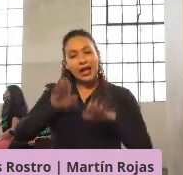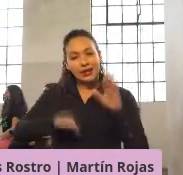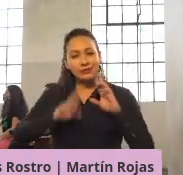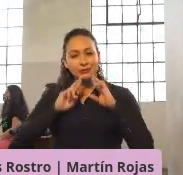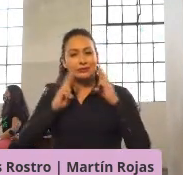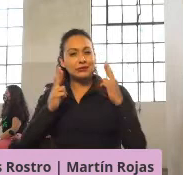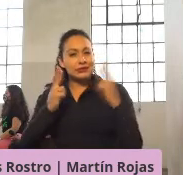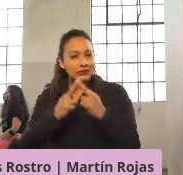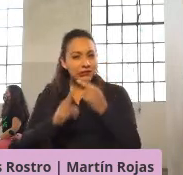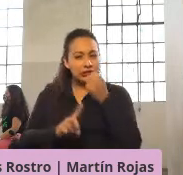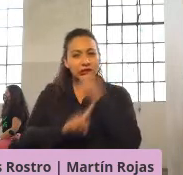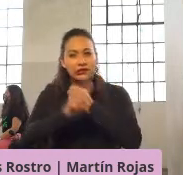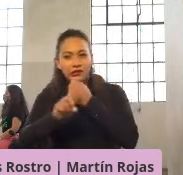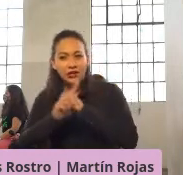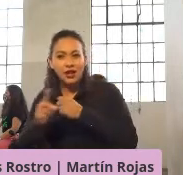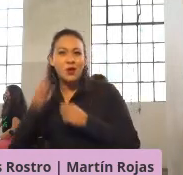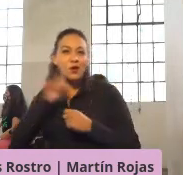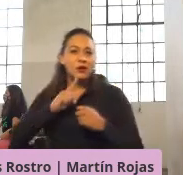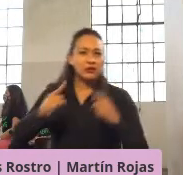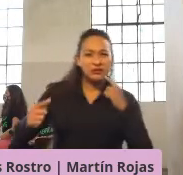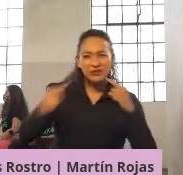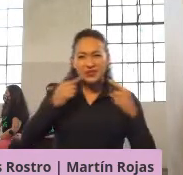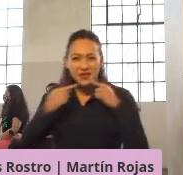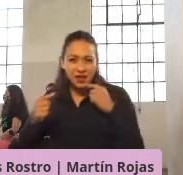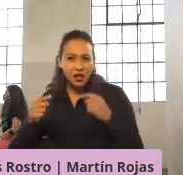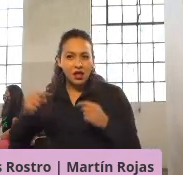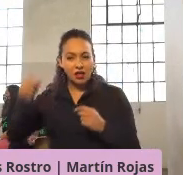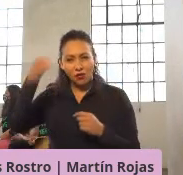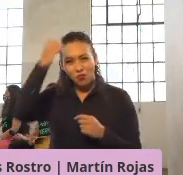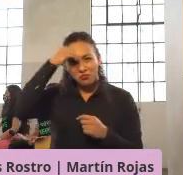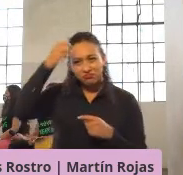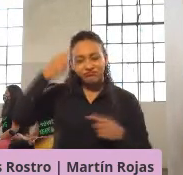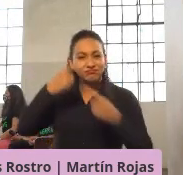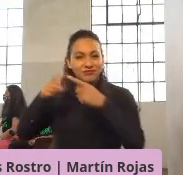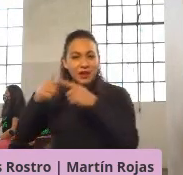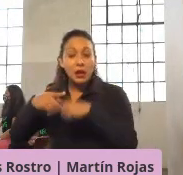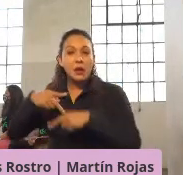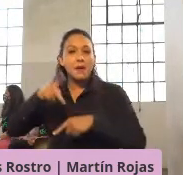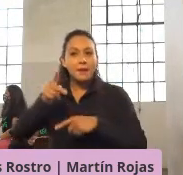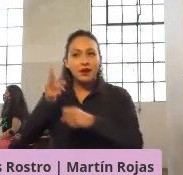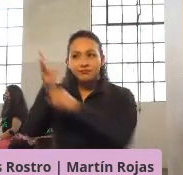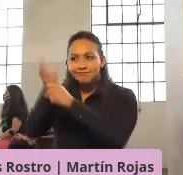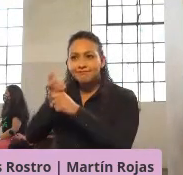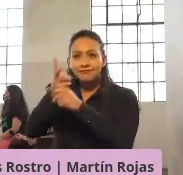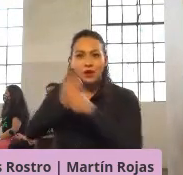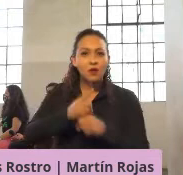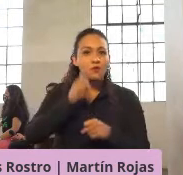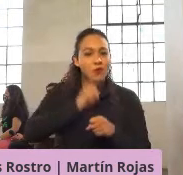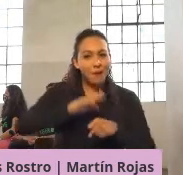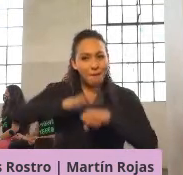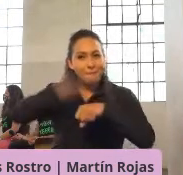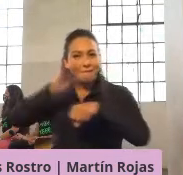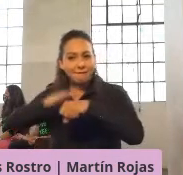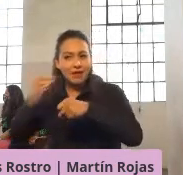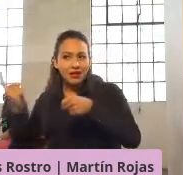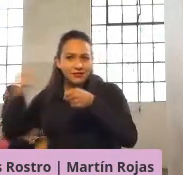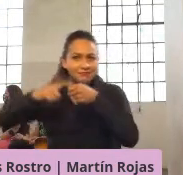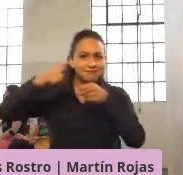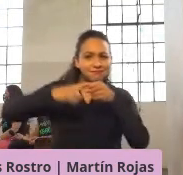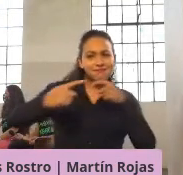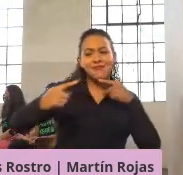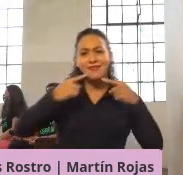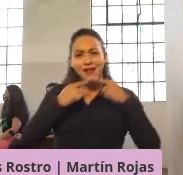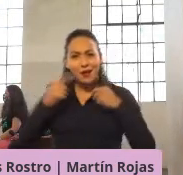este tema? ¿Nos toca, no nos toca? ¿Quién escuchamos? Hemos invitado a morras de otros lados cuando decimos tal cual, no sabemos de